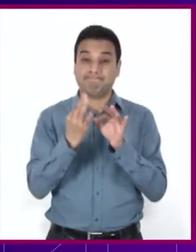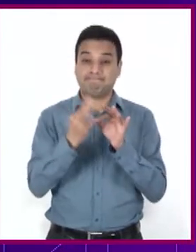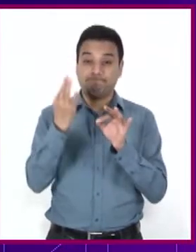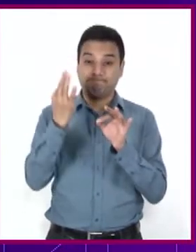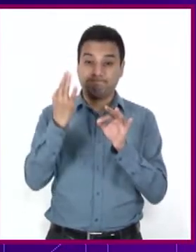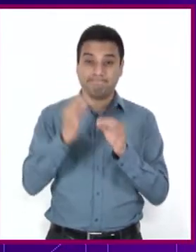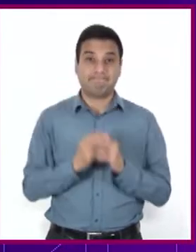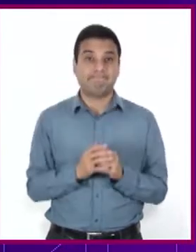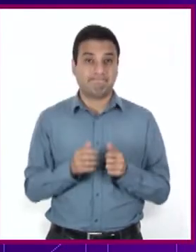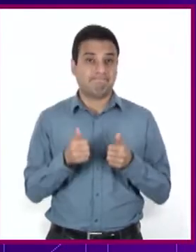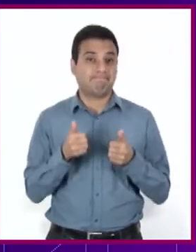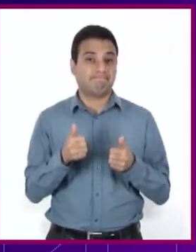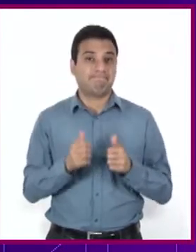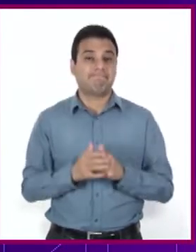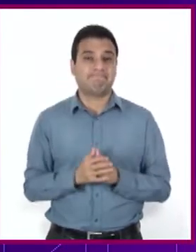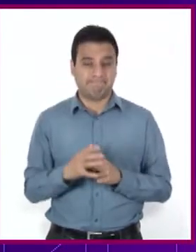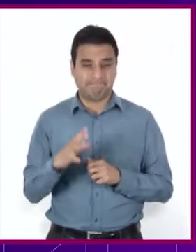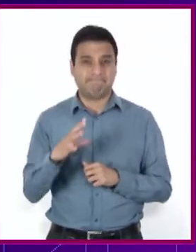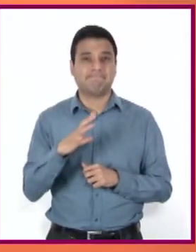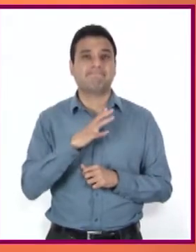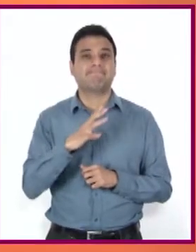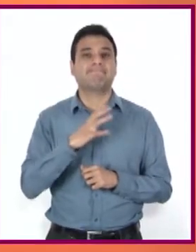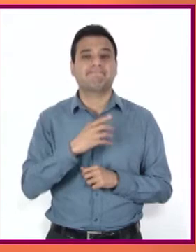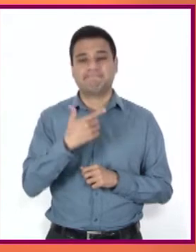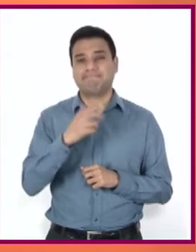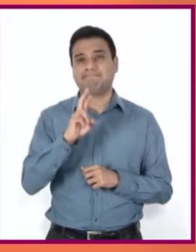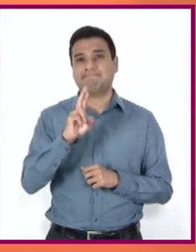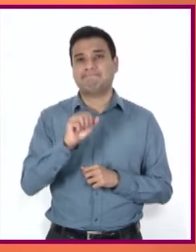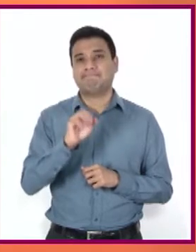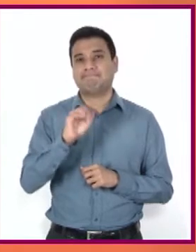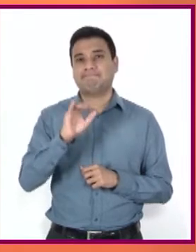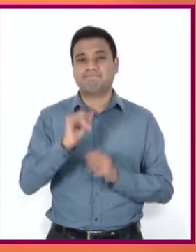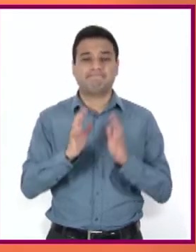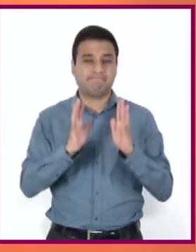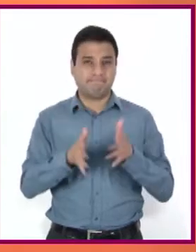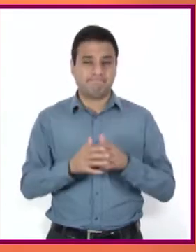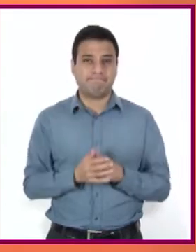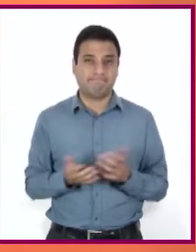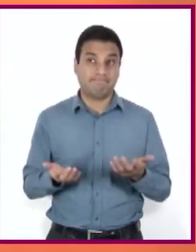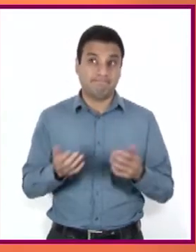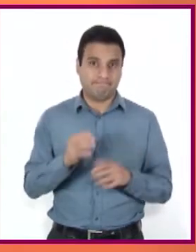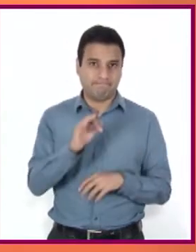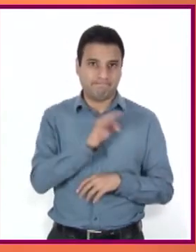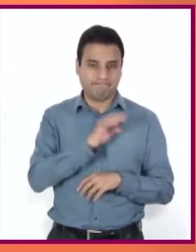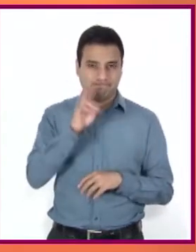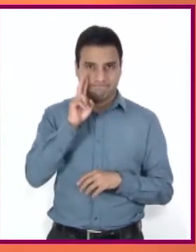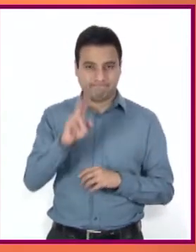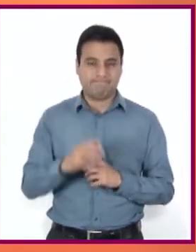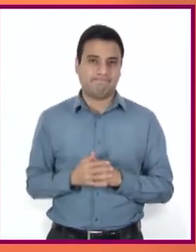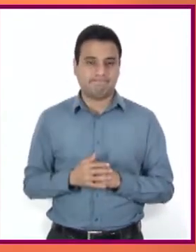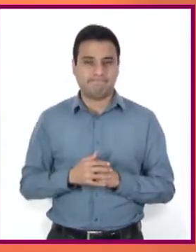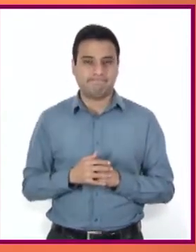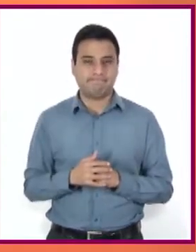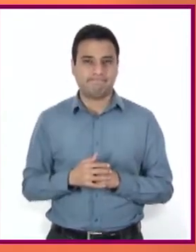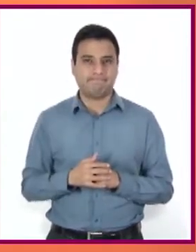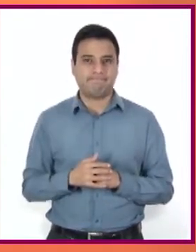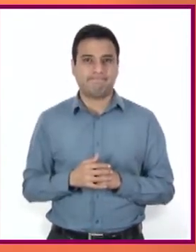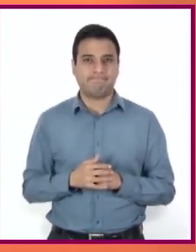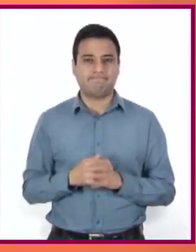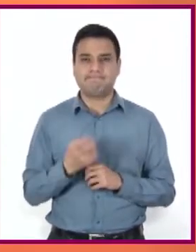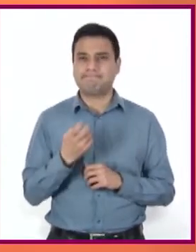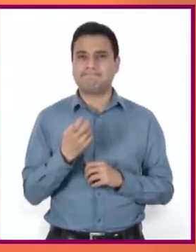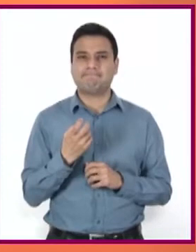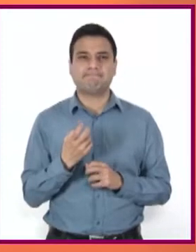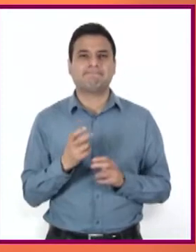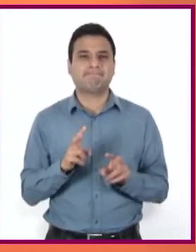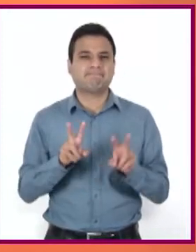representación gráfica de la relación masa-volumen. De esta manera podemos confirmar que los datos del planteamiento se relacionan a través